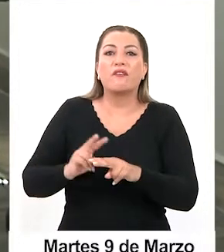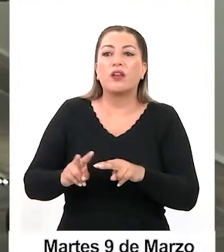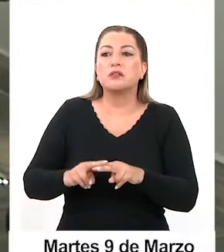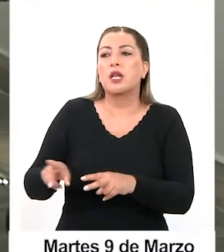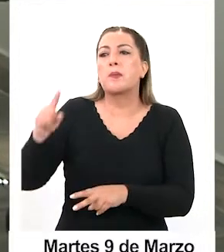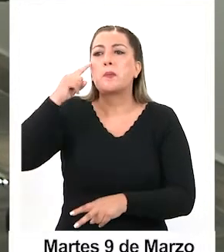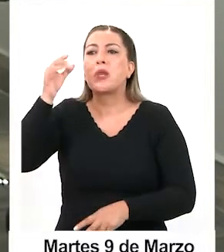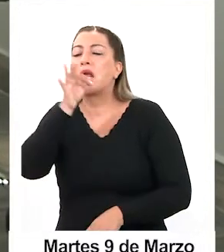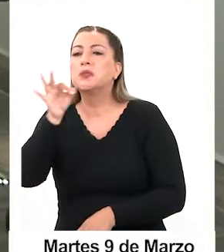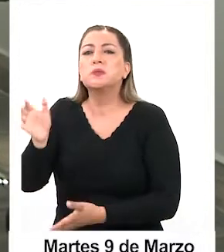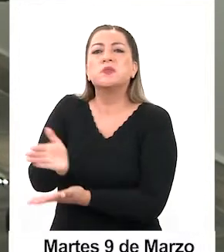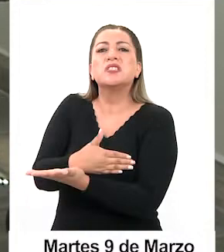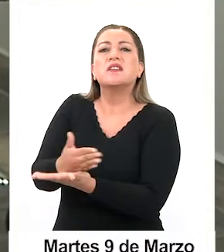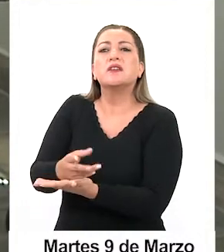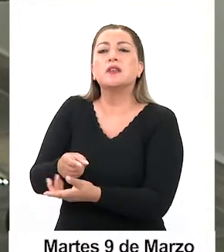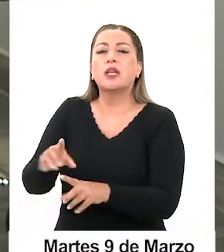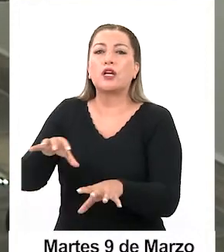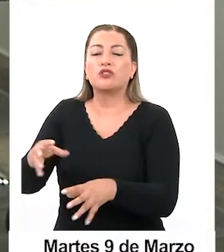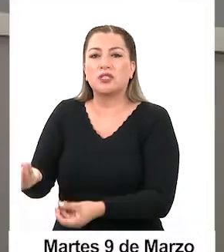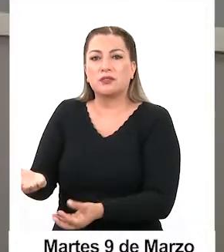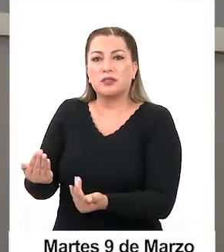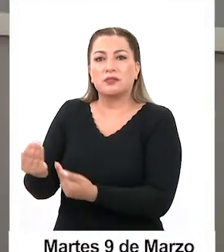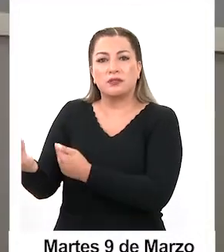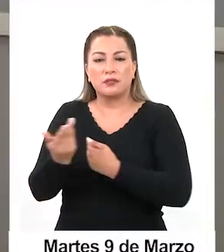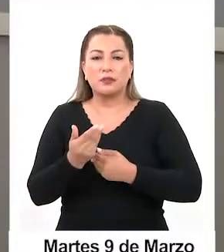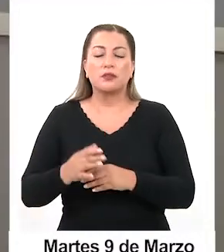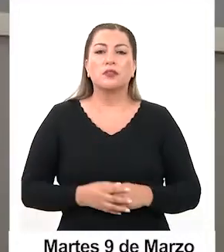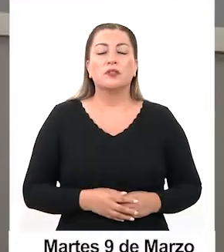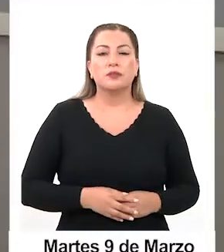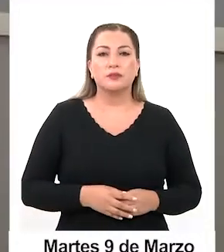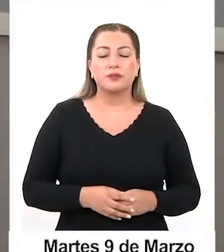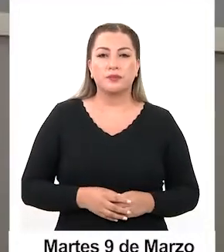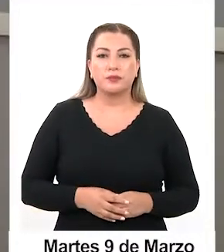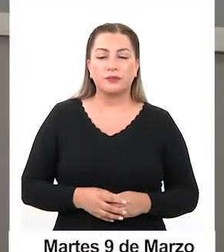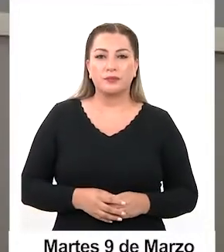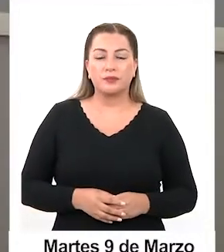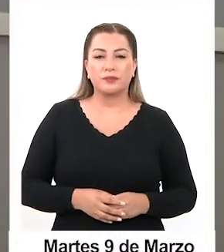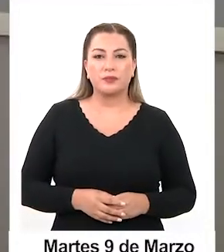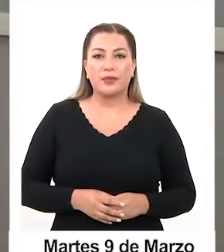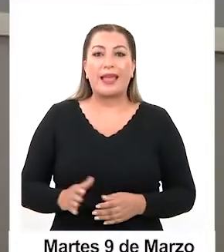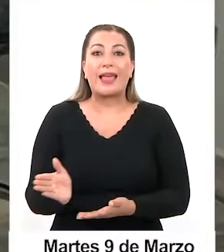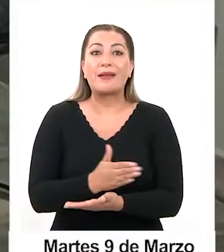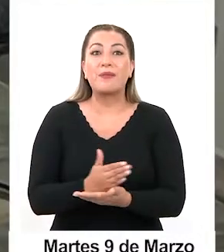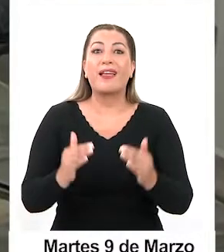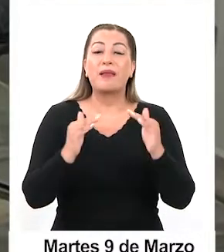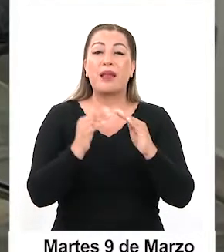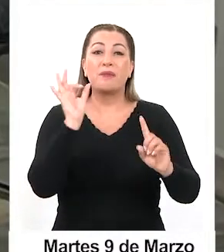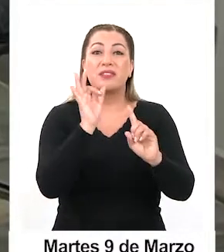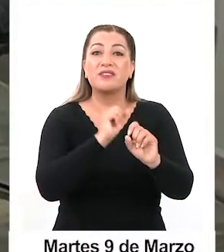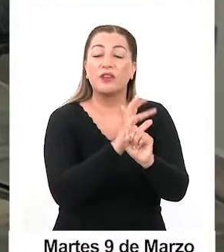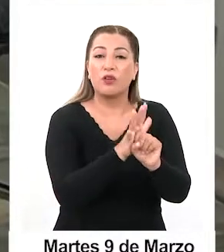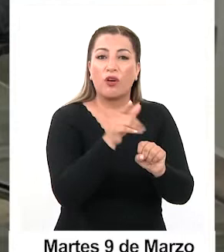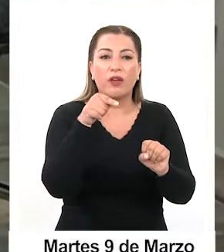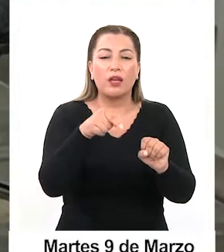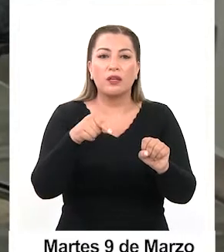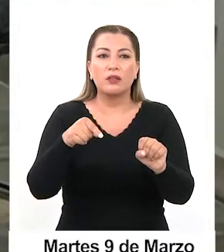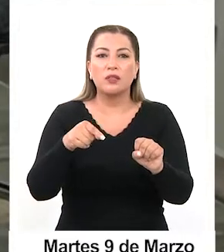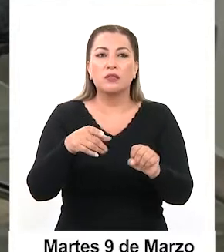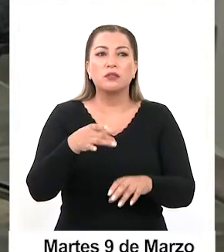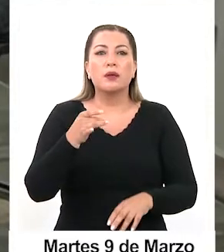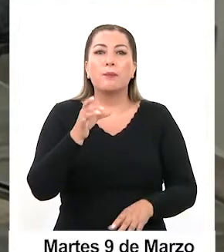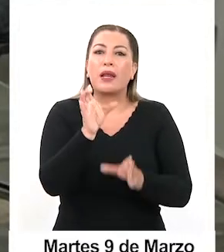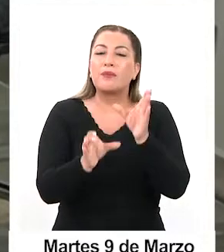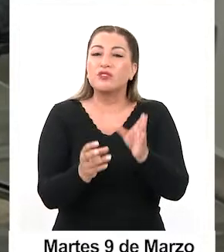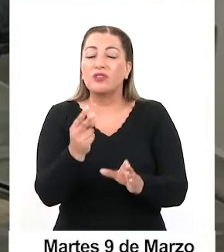ver satisfecha la necesidad. Claro, de hecho, porque la estrategia de residencia sanitaria inicialmente estaba planteada para